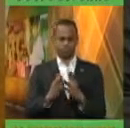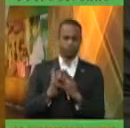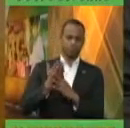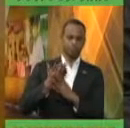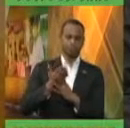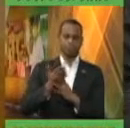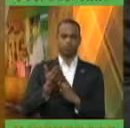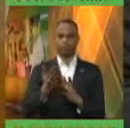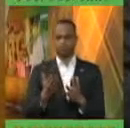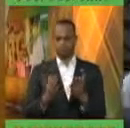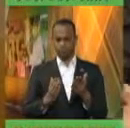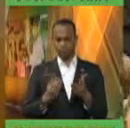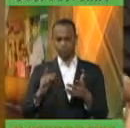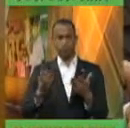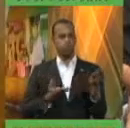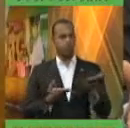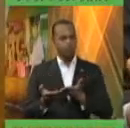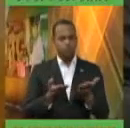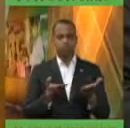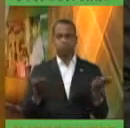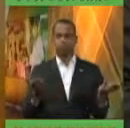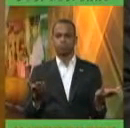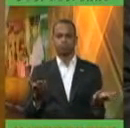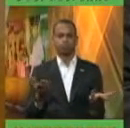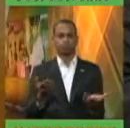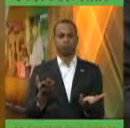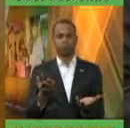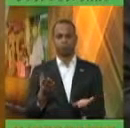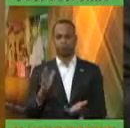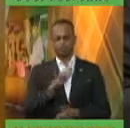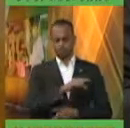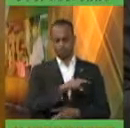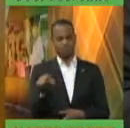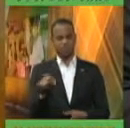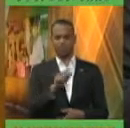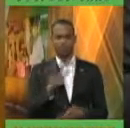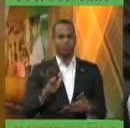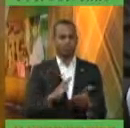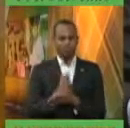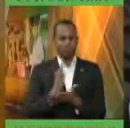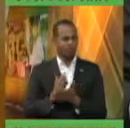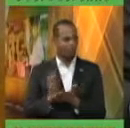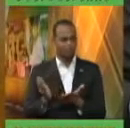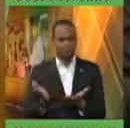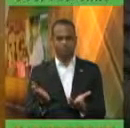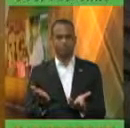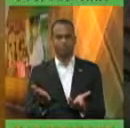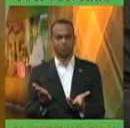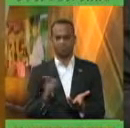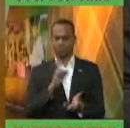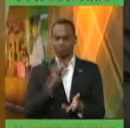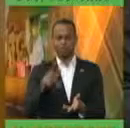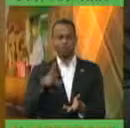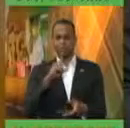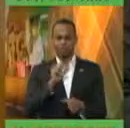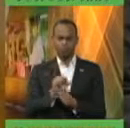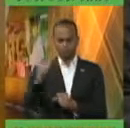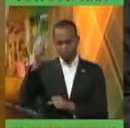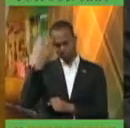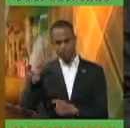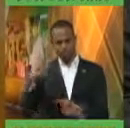a los servicios que tiene que y garantizar el